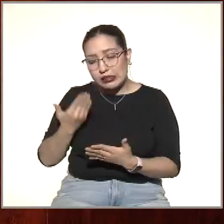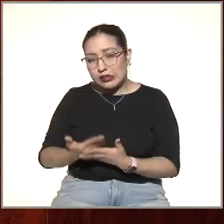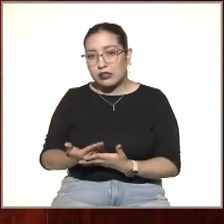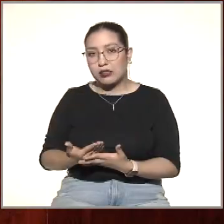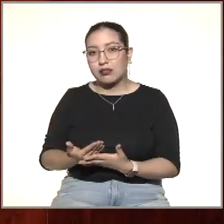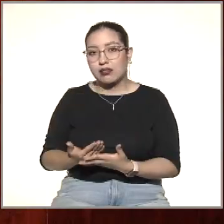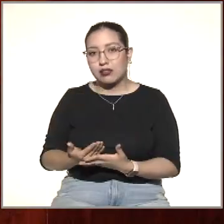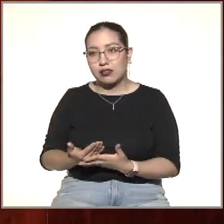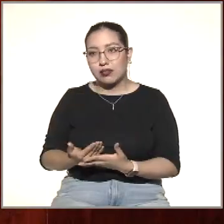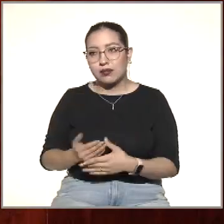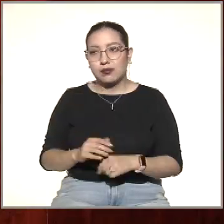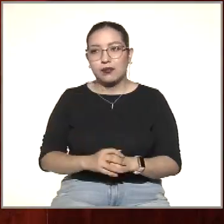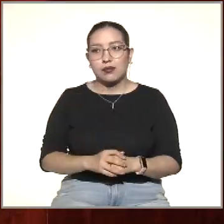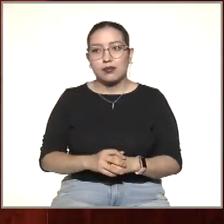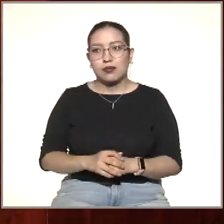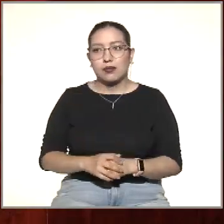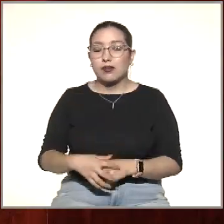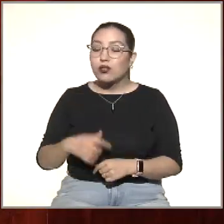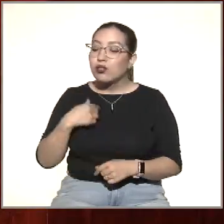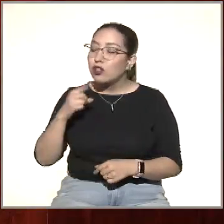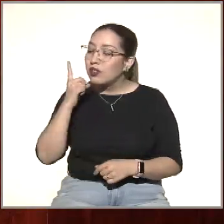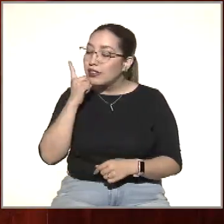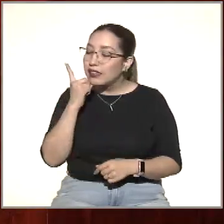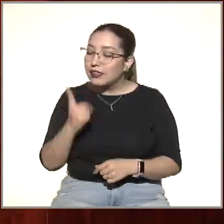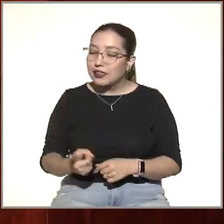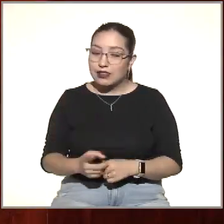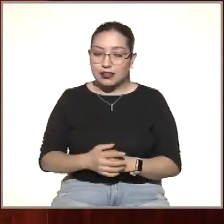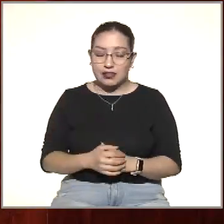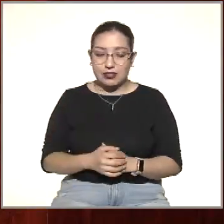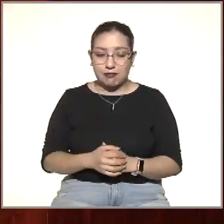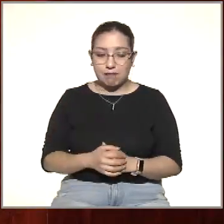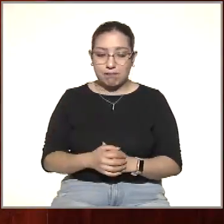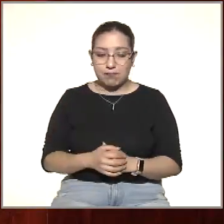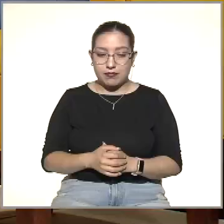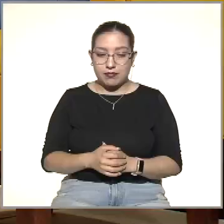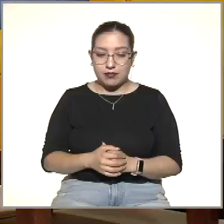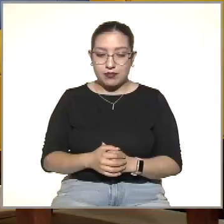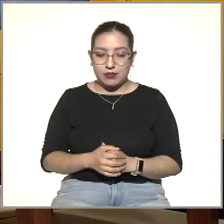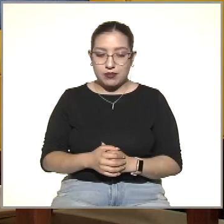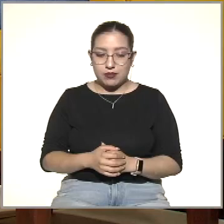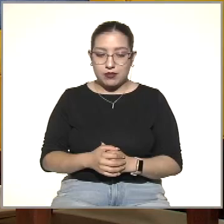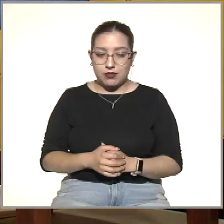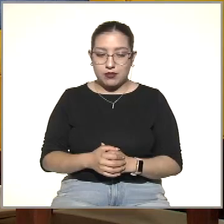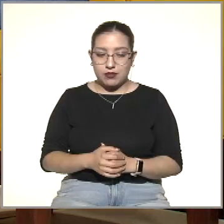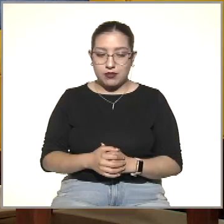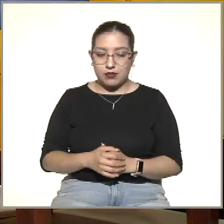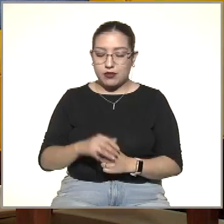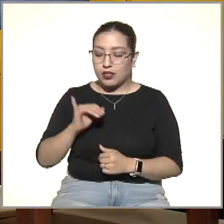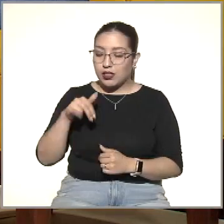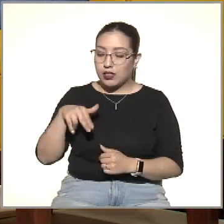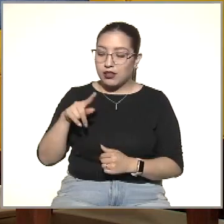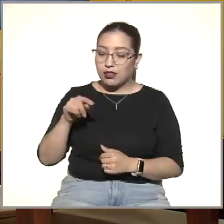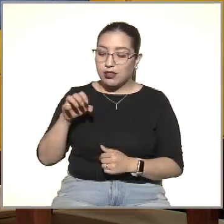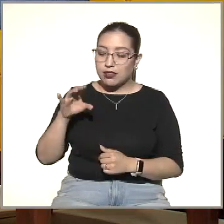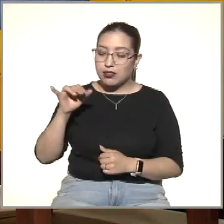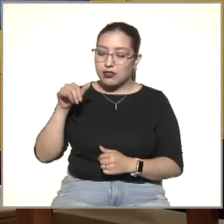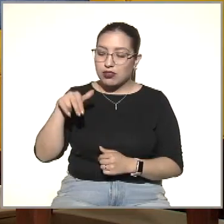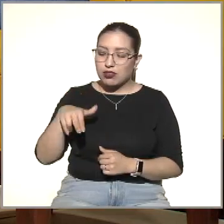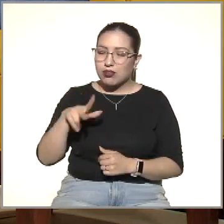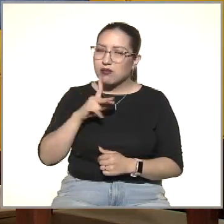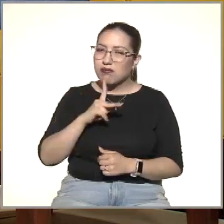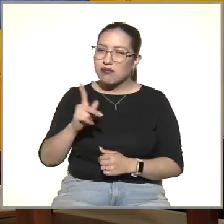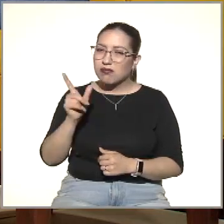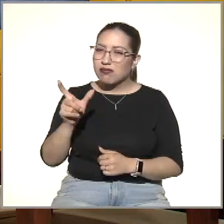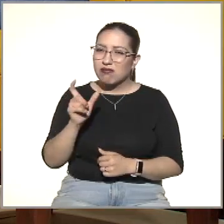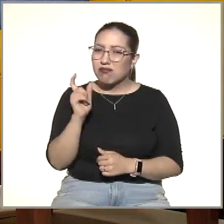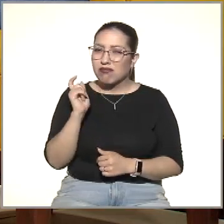¿no? Te lo dije sin intención, se lo decimos a los niños, ¿no? Te lo dije sin intención. ¿Qué significa intención para los niños? A lo mejor el niño ni siquiera